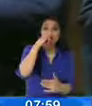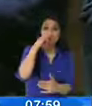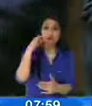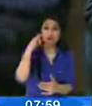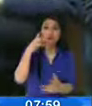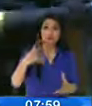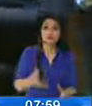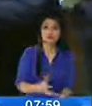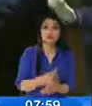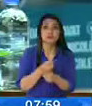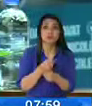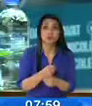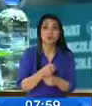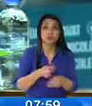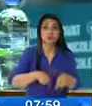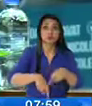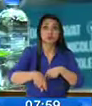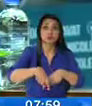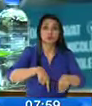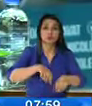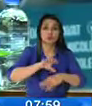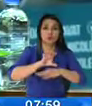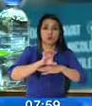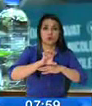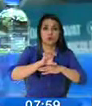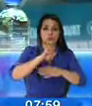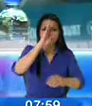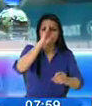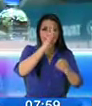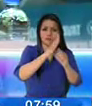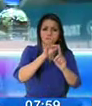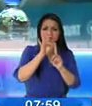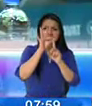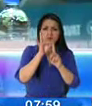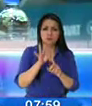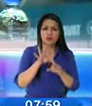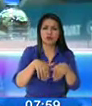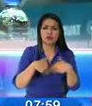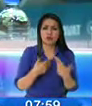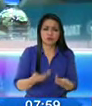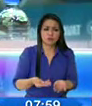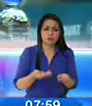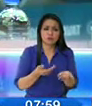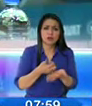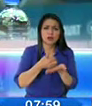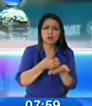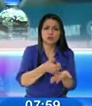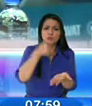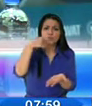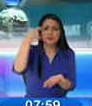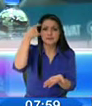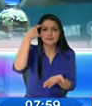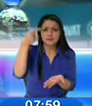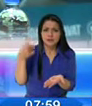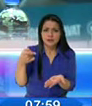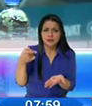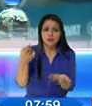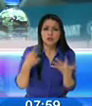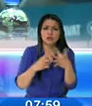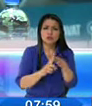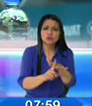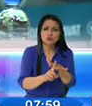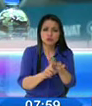las Vías del Ecuador, cuyo objetivo principal es generar un paquete de herramientas que le facilite a nuestro gobierno la inclusión